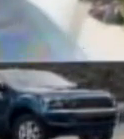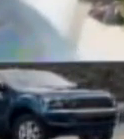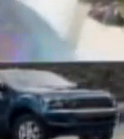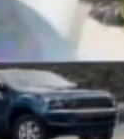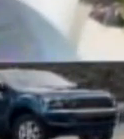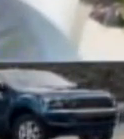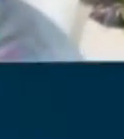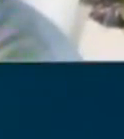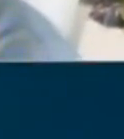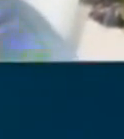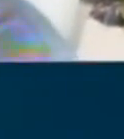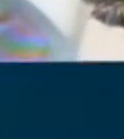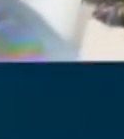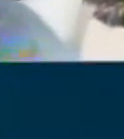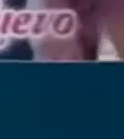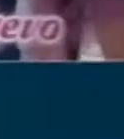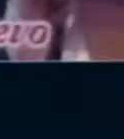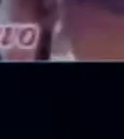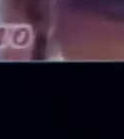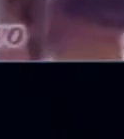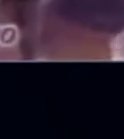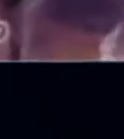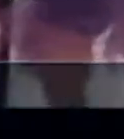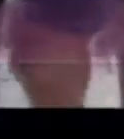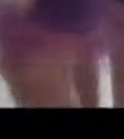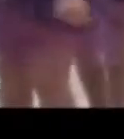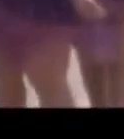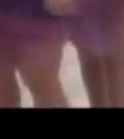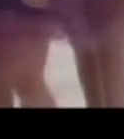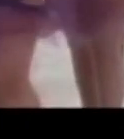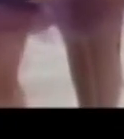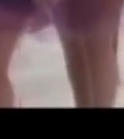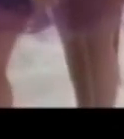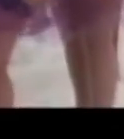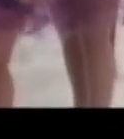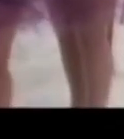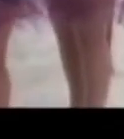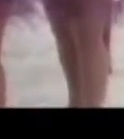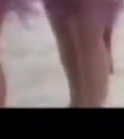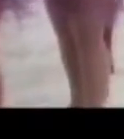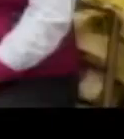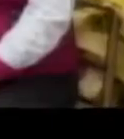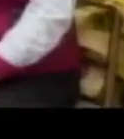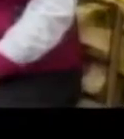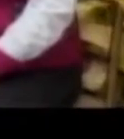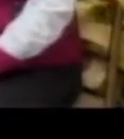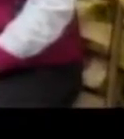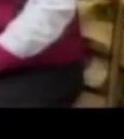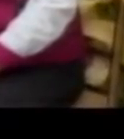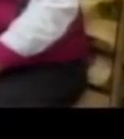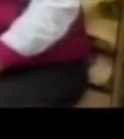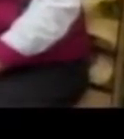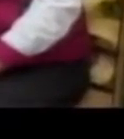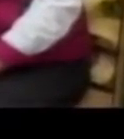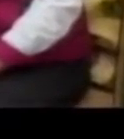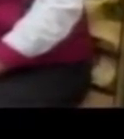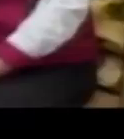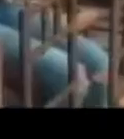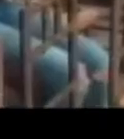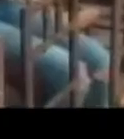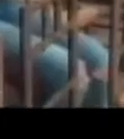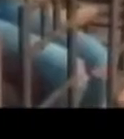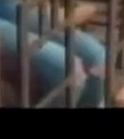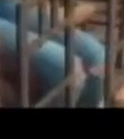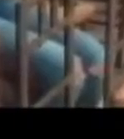Los estudiantes de esta manera hacemos que lleven el mensaje navideño a instituciones aliadas a Fascinar, ¿no? Instituciones que durante el